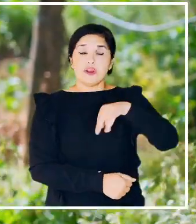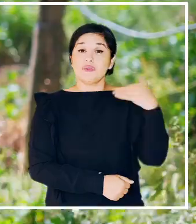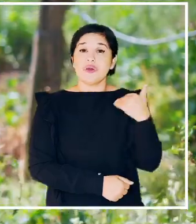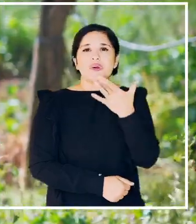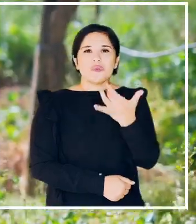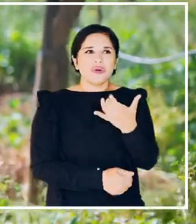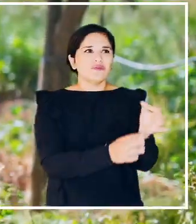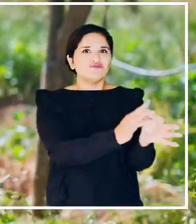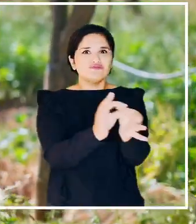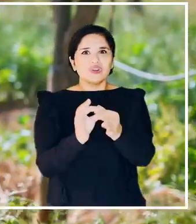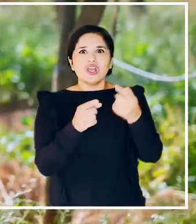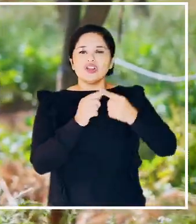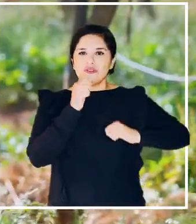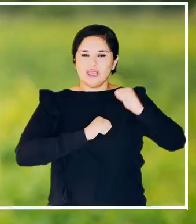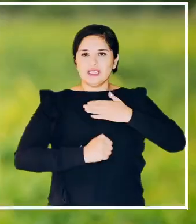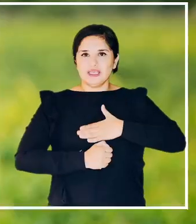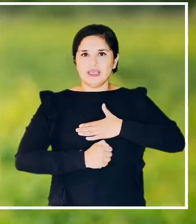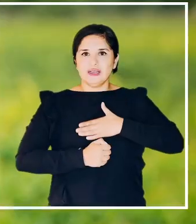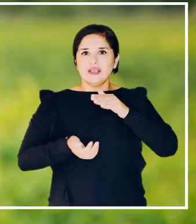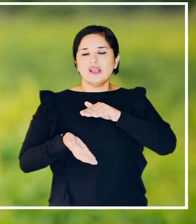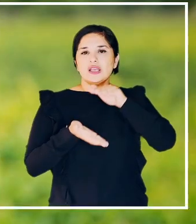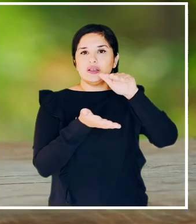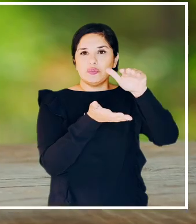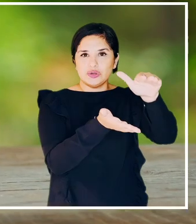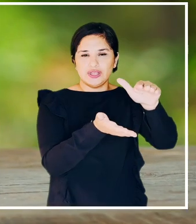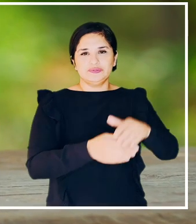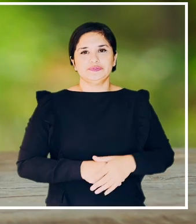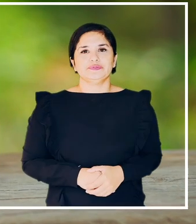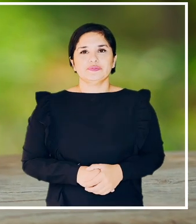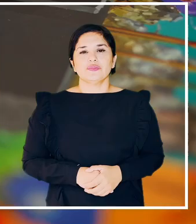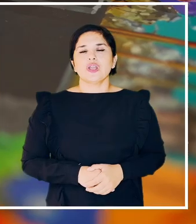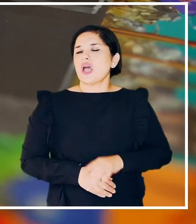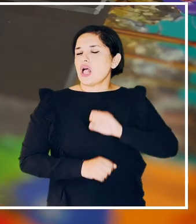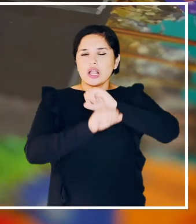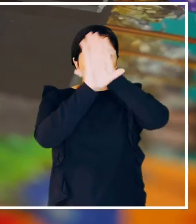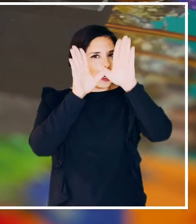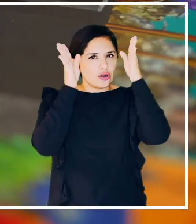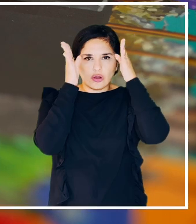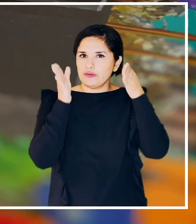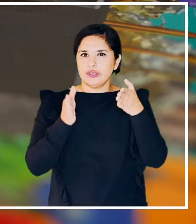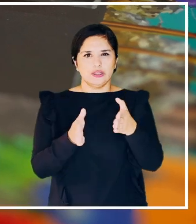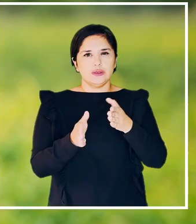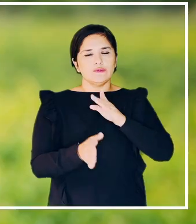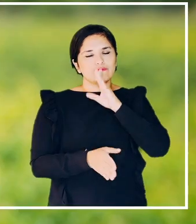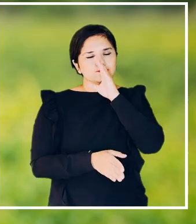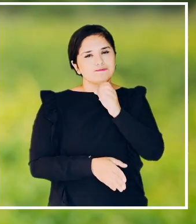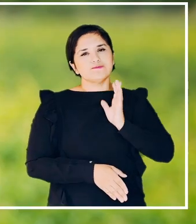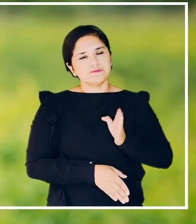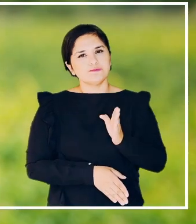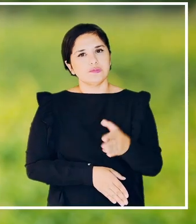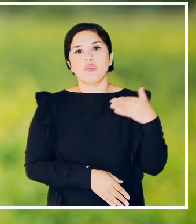súper importante porque se genera una sinergia con diferentes empresas que quieren exportar. Teníamos bien claro el foco y